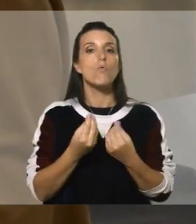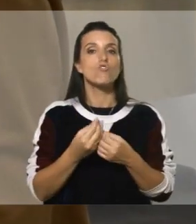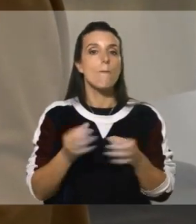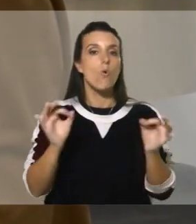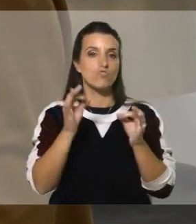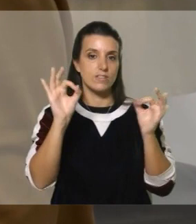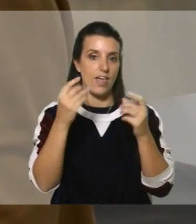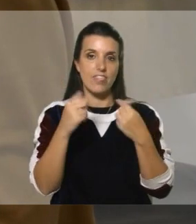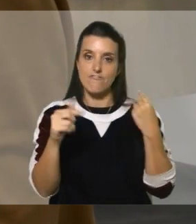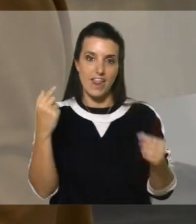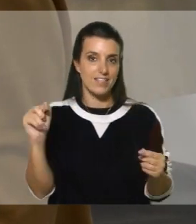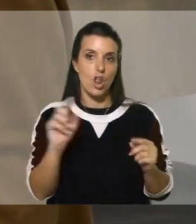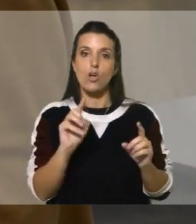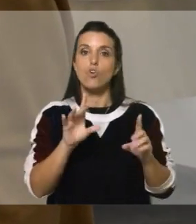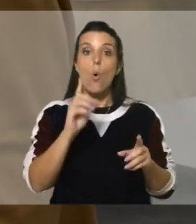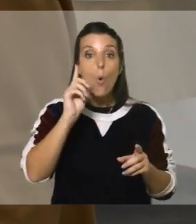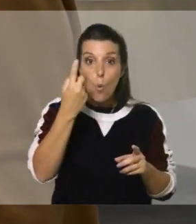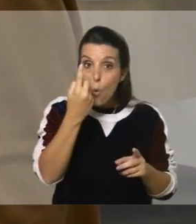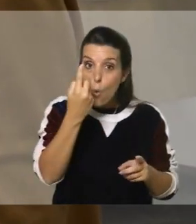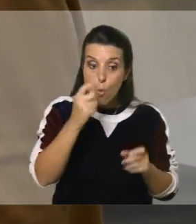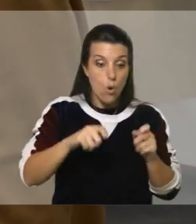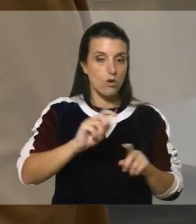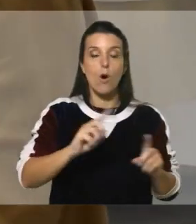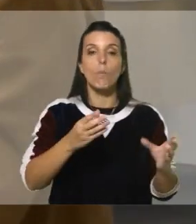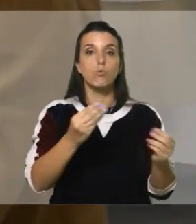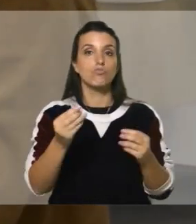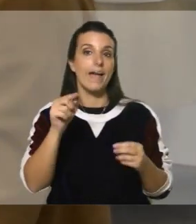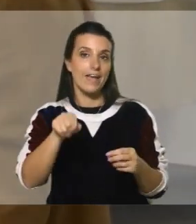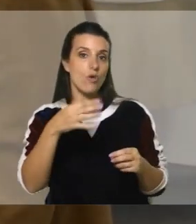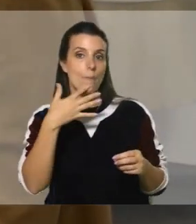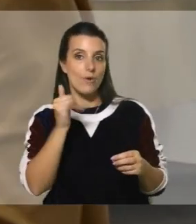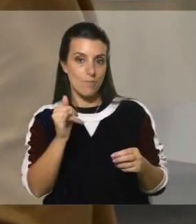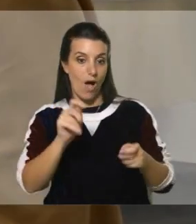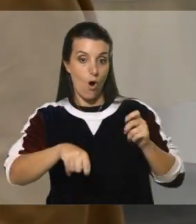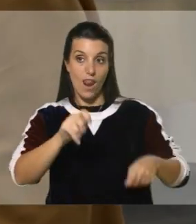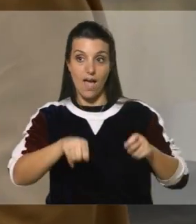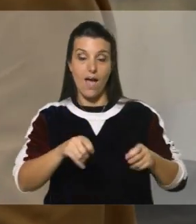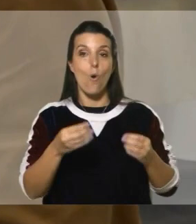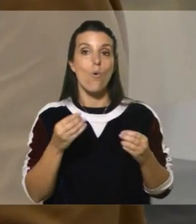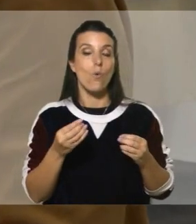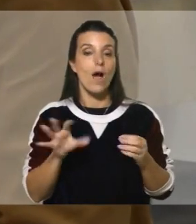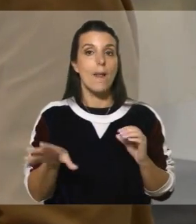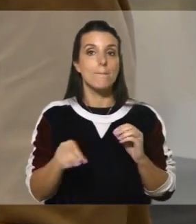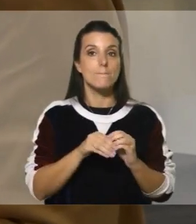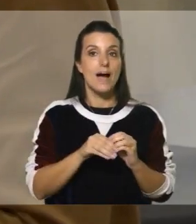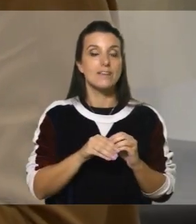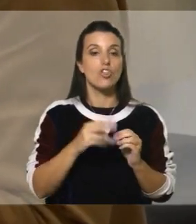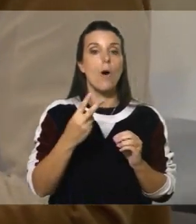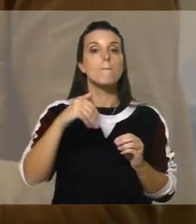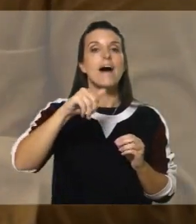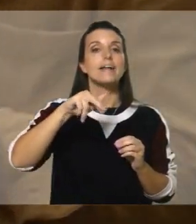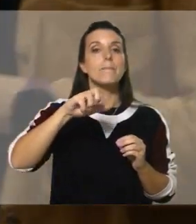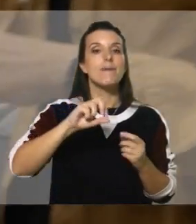instrumentos percusión no es solo un instrumento sino son varios en esta pieza que tocamos por ejemplo incluye dos marimbas